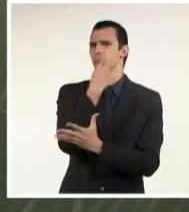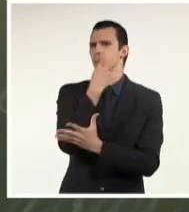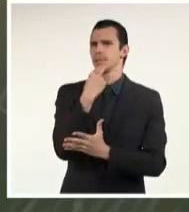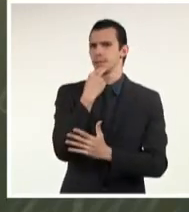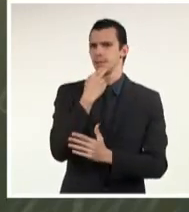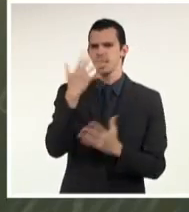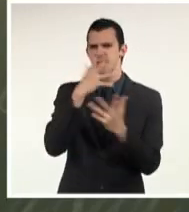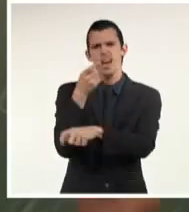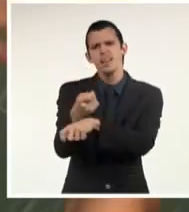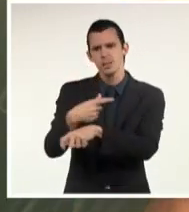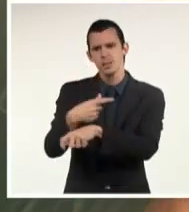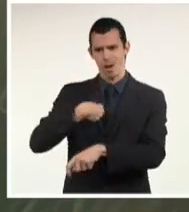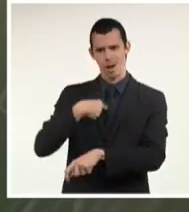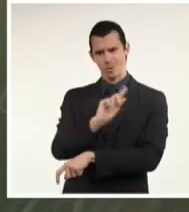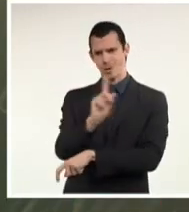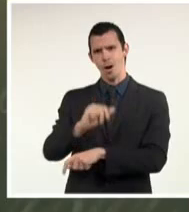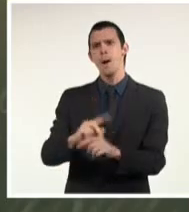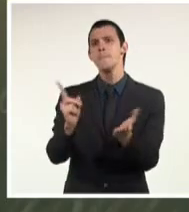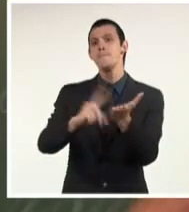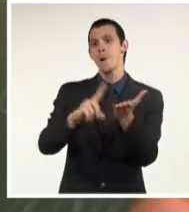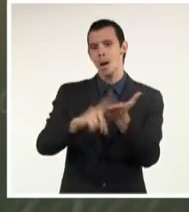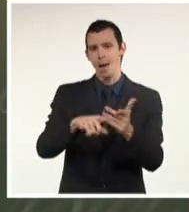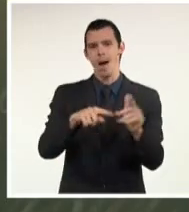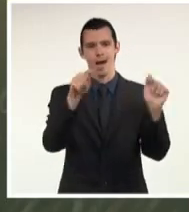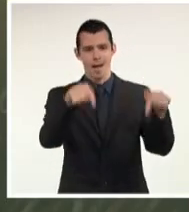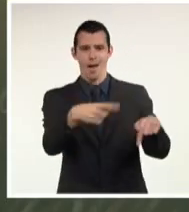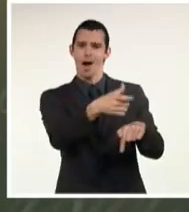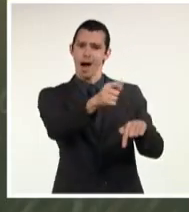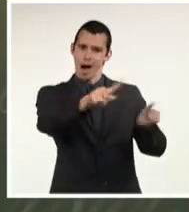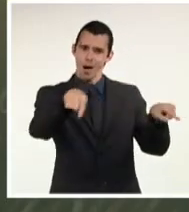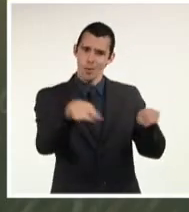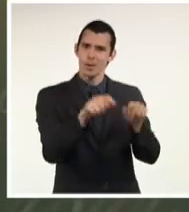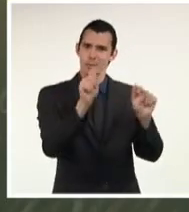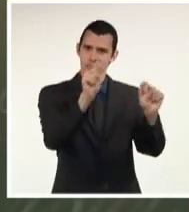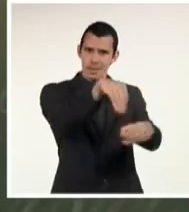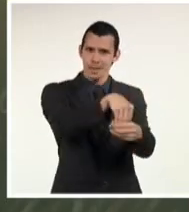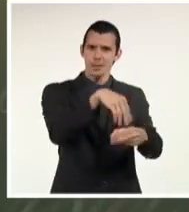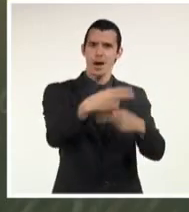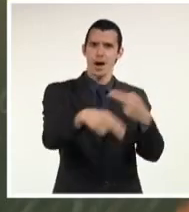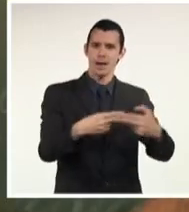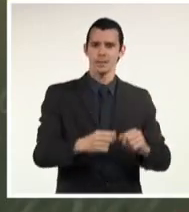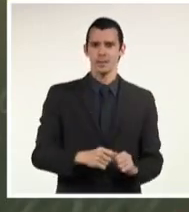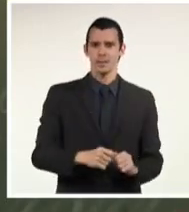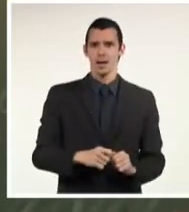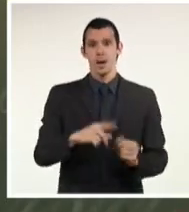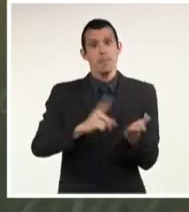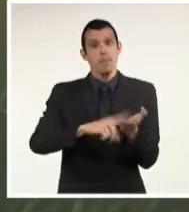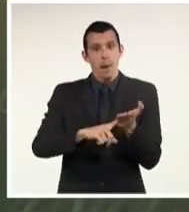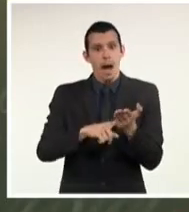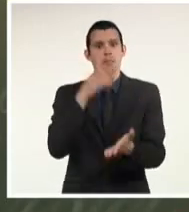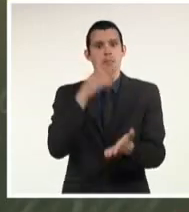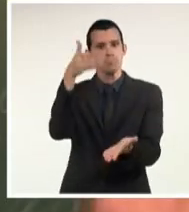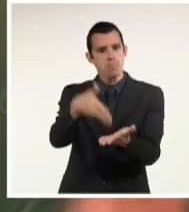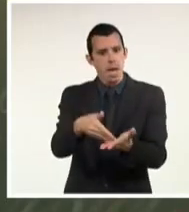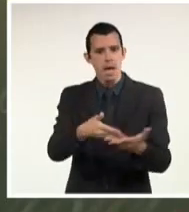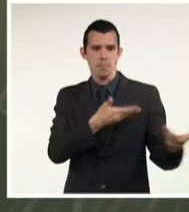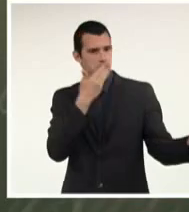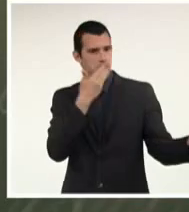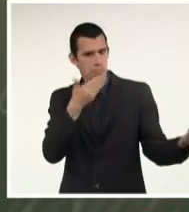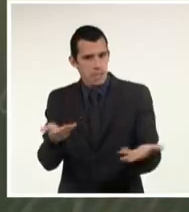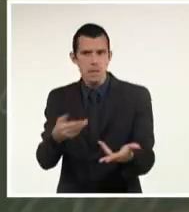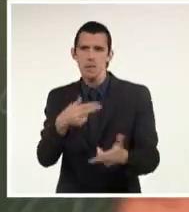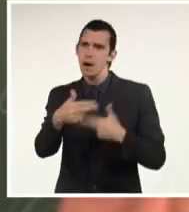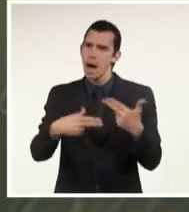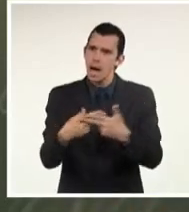esta aula, donde le ha enseñado no solamente la vida y obra de Martí, sino cómo dirigirse en esta sociedad